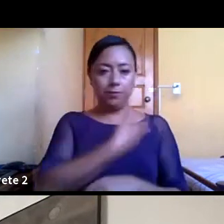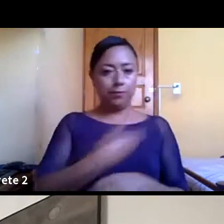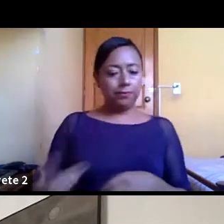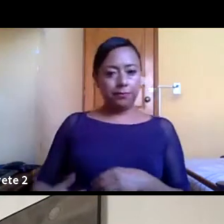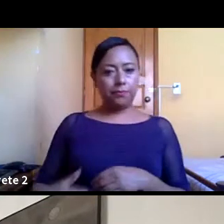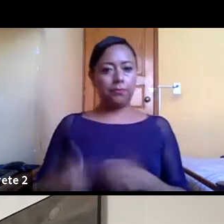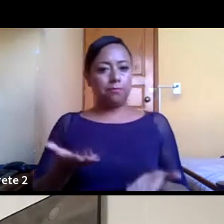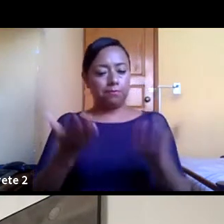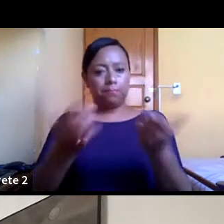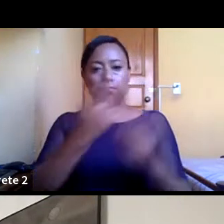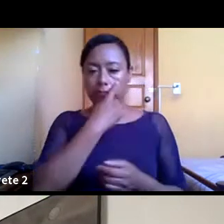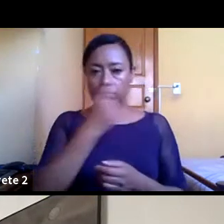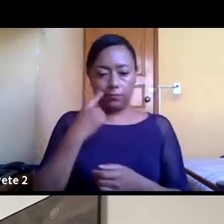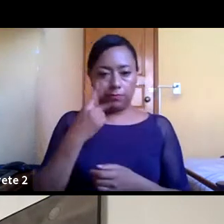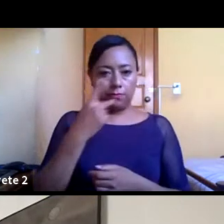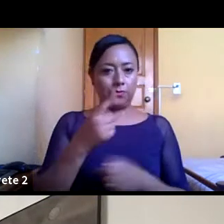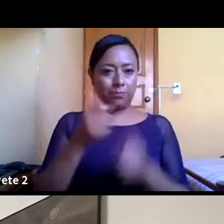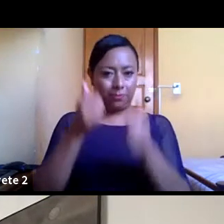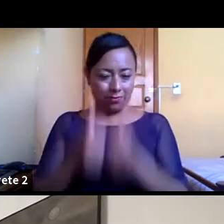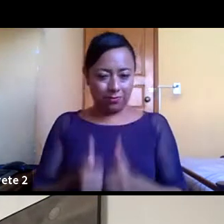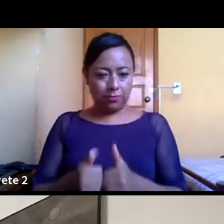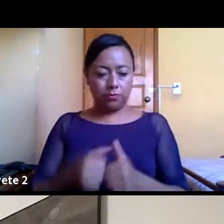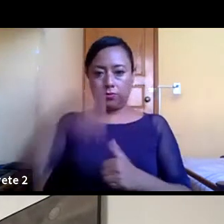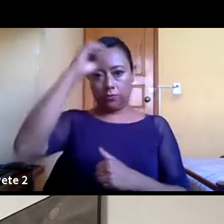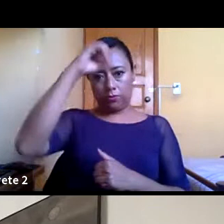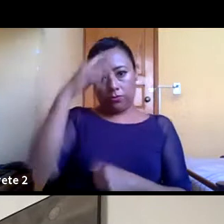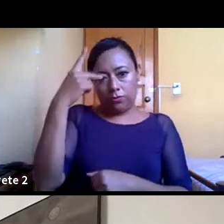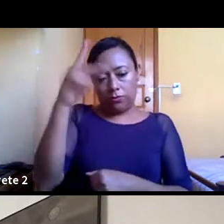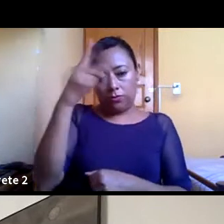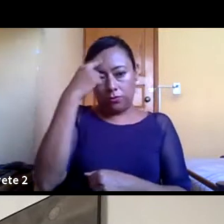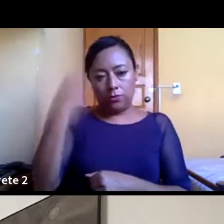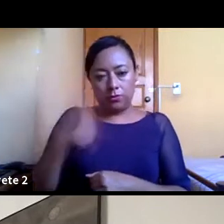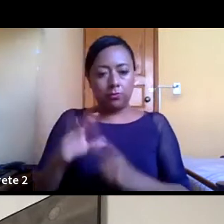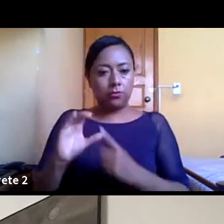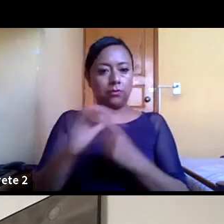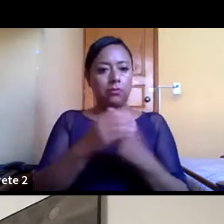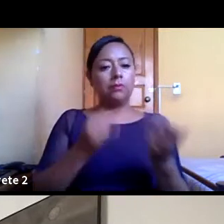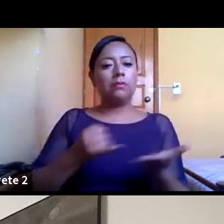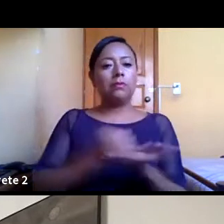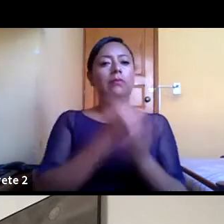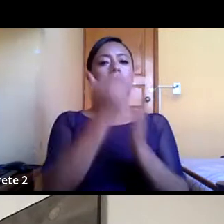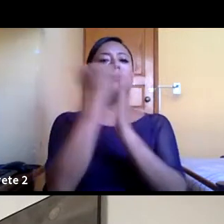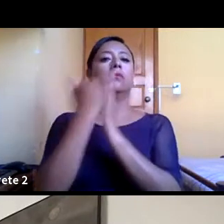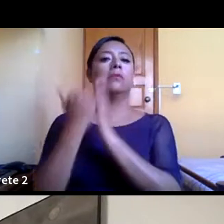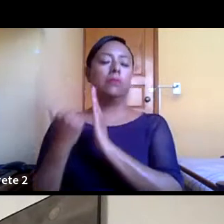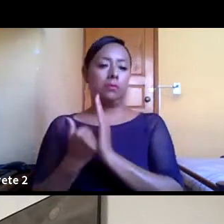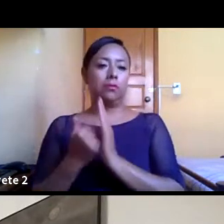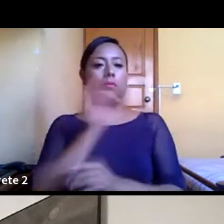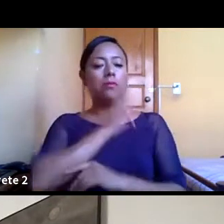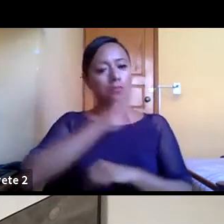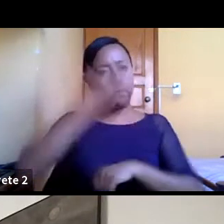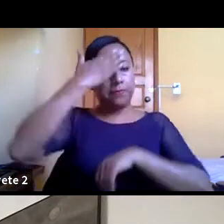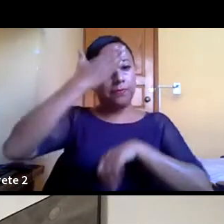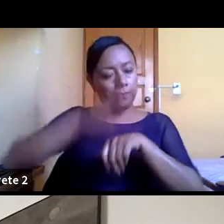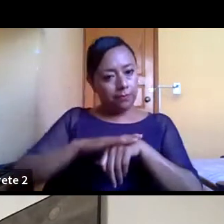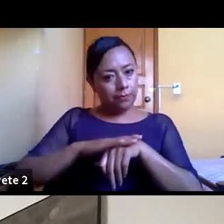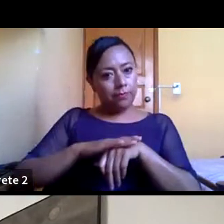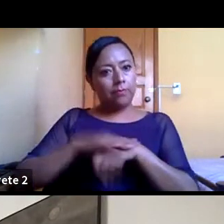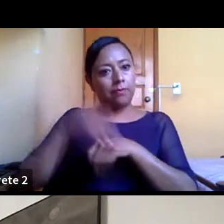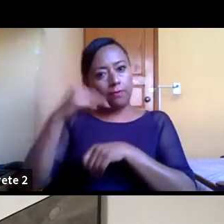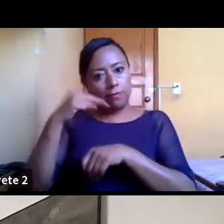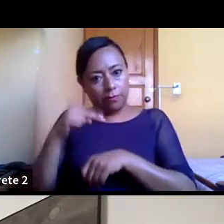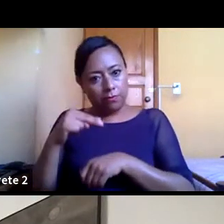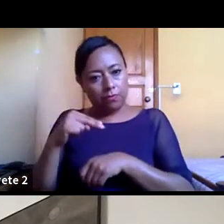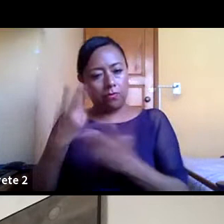y los presentes emitir una opinión para que la comisión dictaminadora pueda considerar por lo menos la denominación adecuada de la